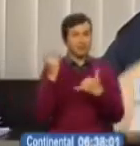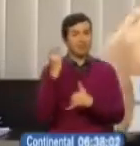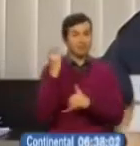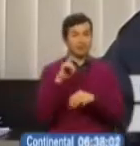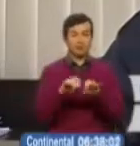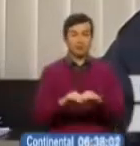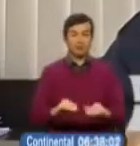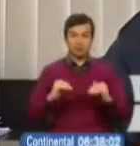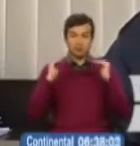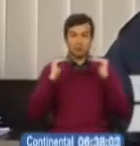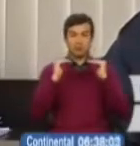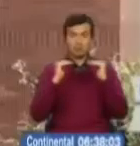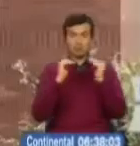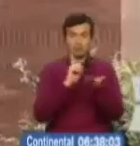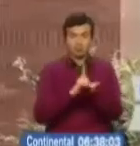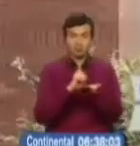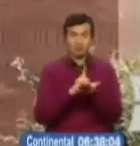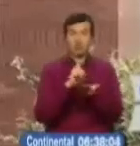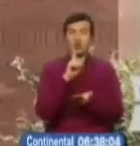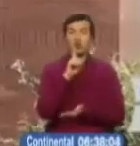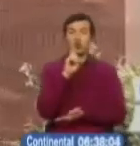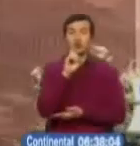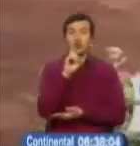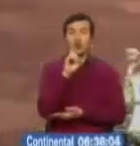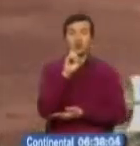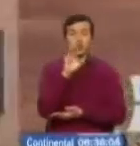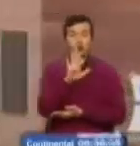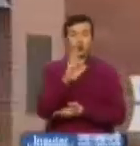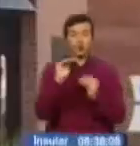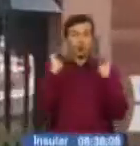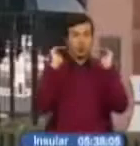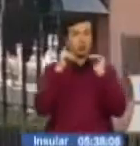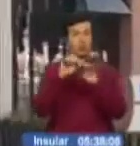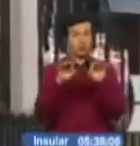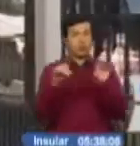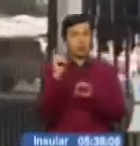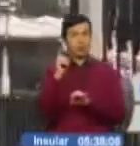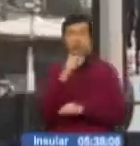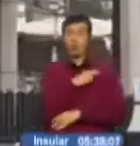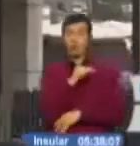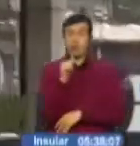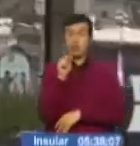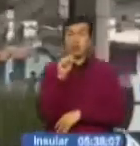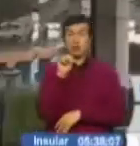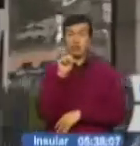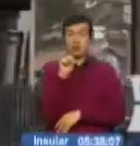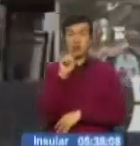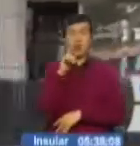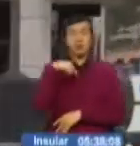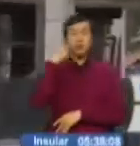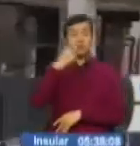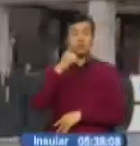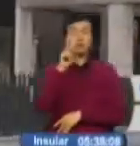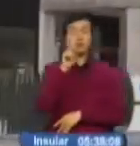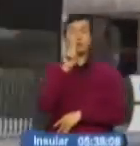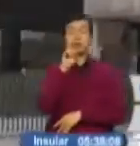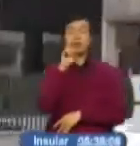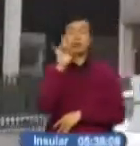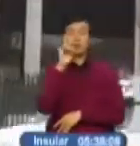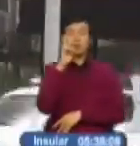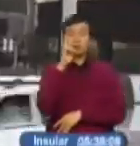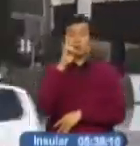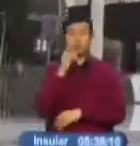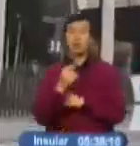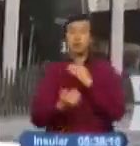universidades sacarán doctorados para que cumplan. Si el Consejo Superior de la Universidad Andina decide en Bolivia el próximo 22 de febrero convocar a